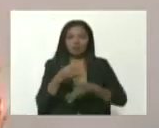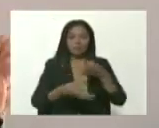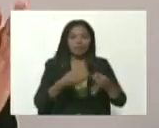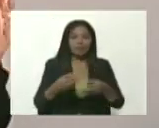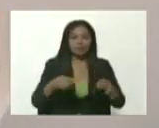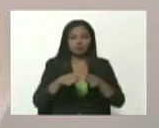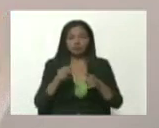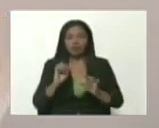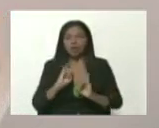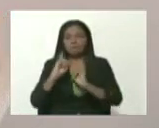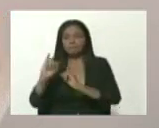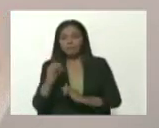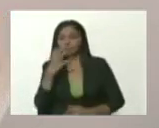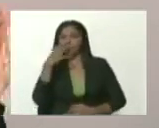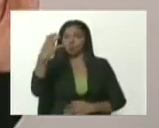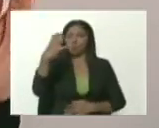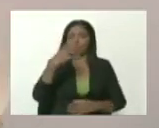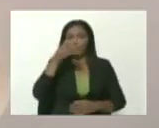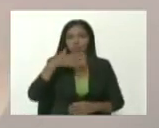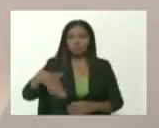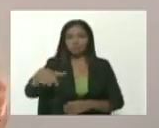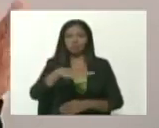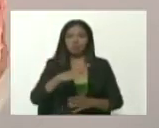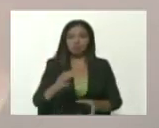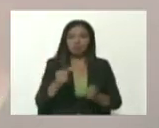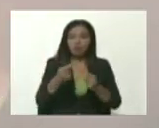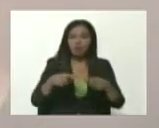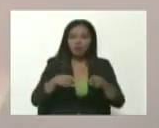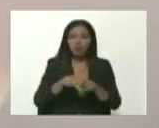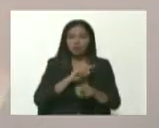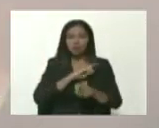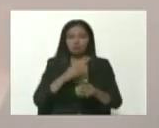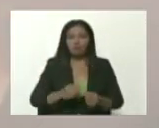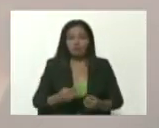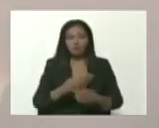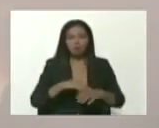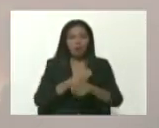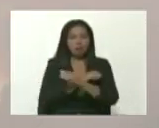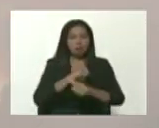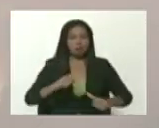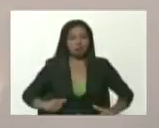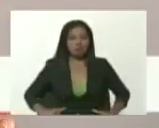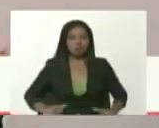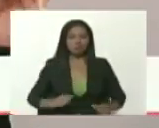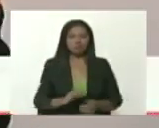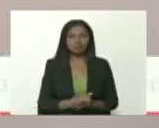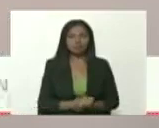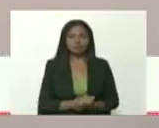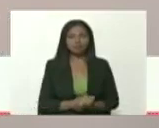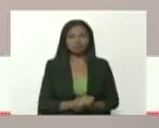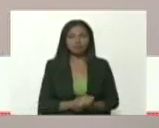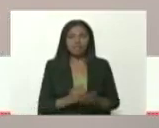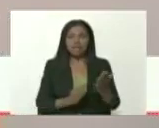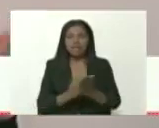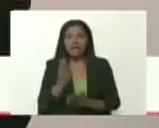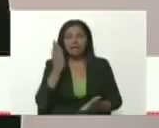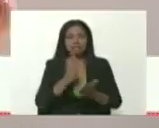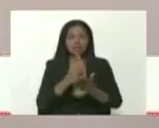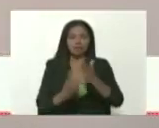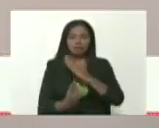el mismo grito del pueblo que fue tomado de nuestra Fuerza Armada Nacional Bolivariana, es leales